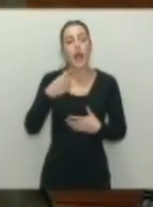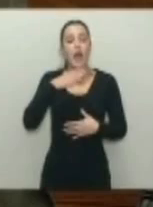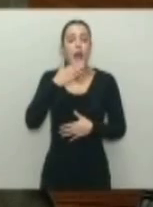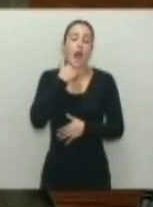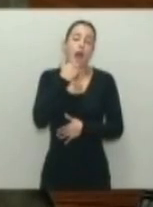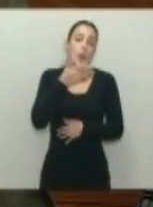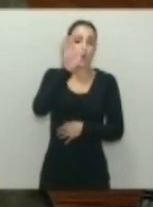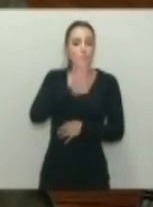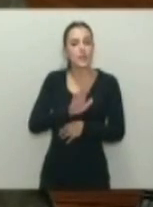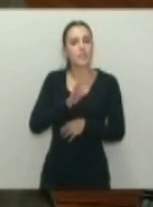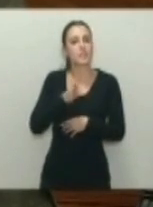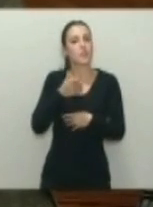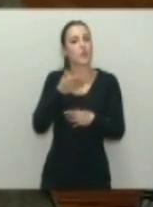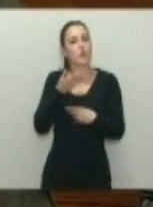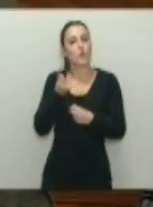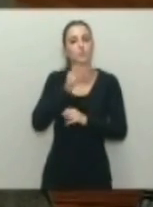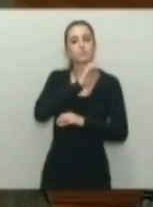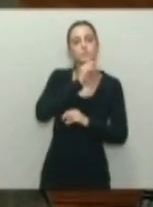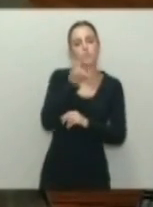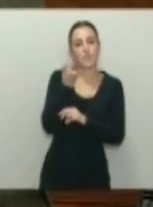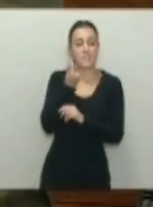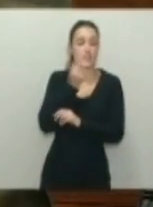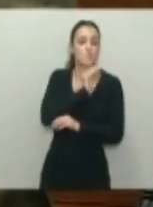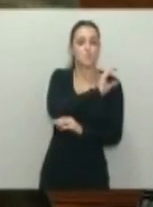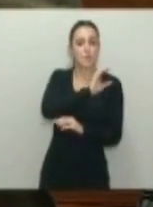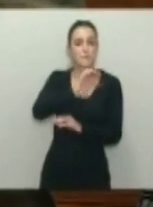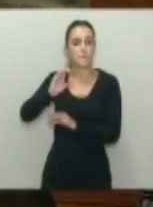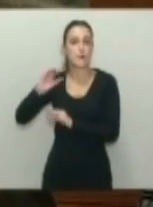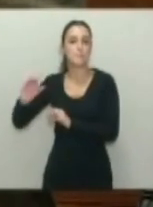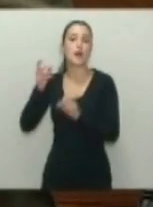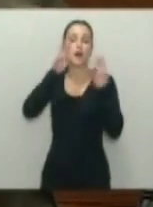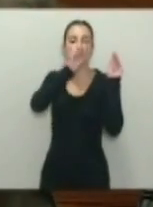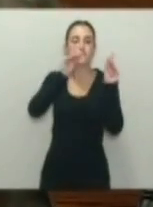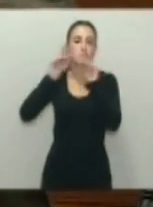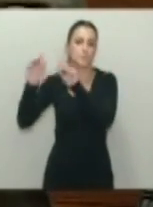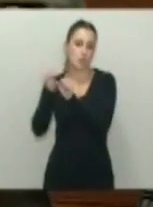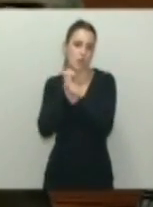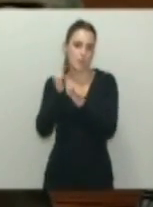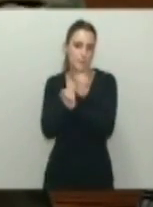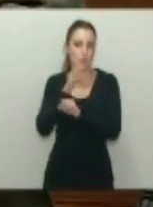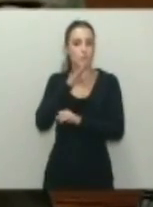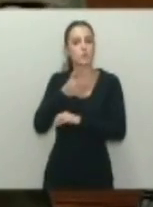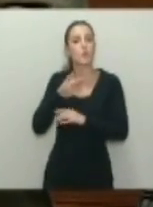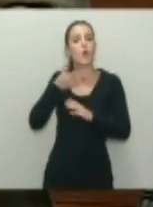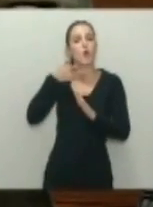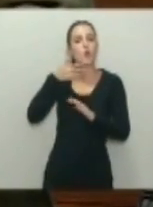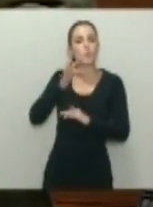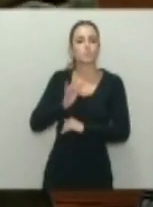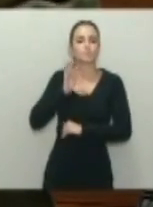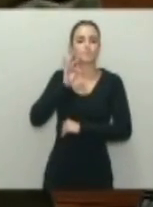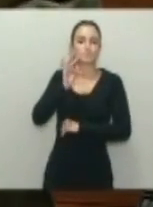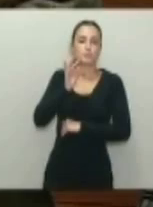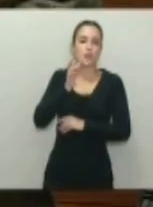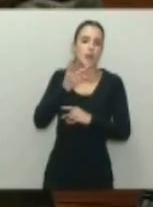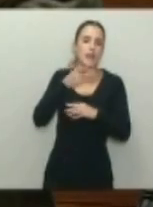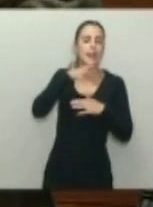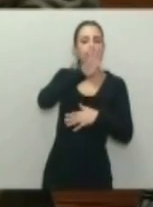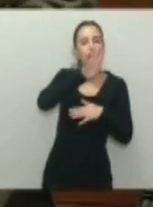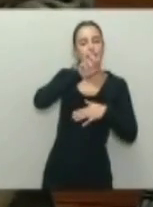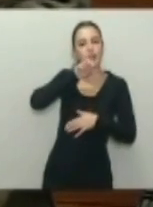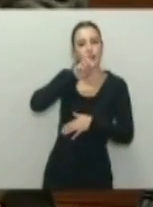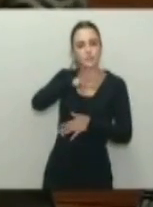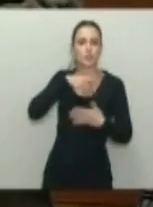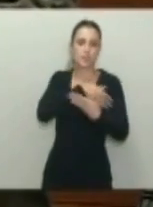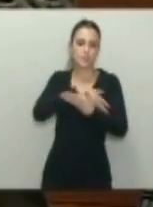ejemplo, sucede con las partidas destinadas a formación por el empleo, que suman 14 millones, y de estas los datos de